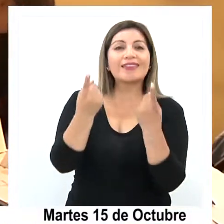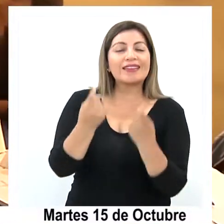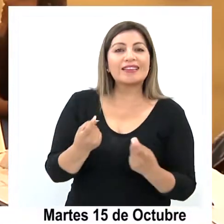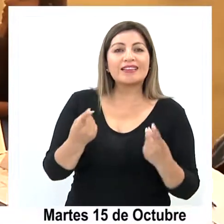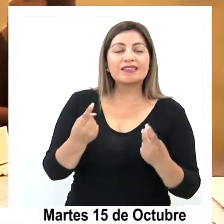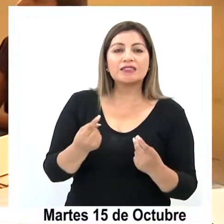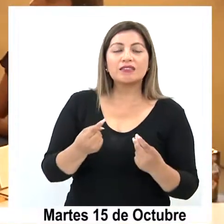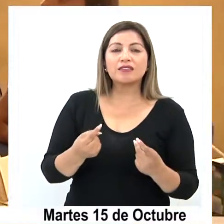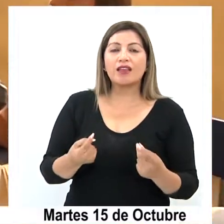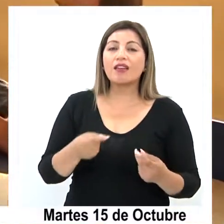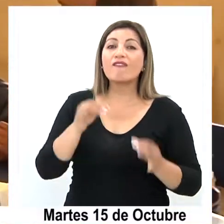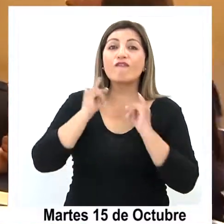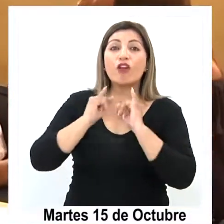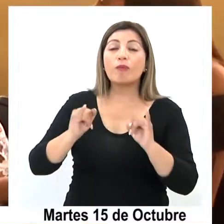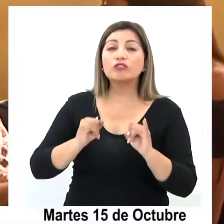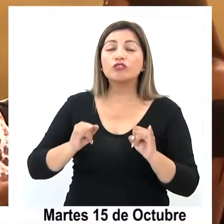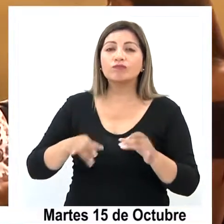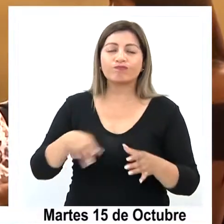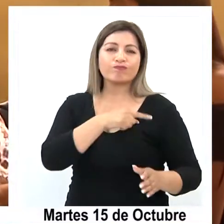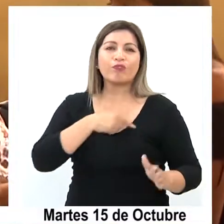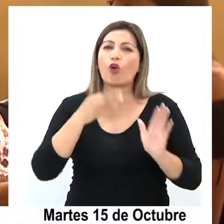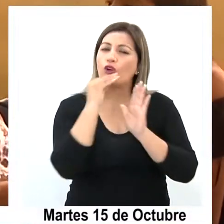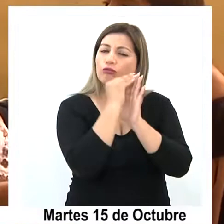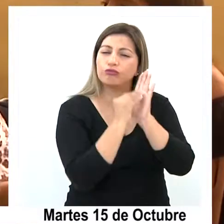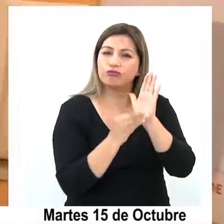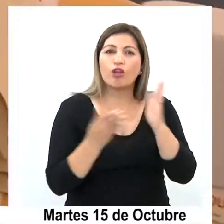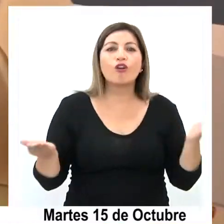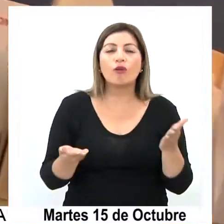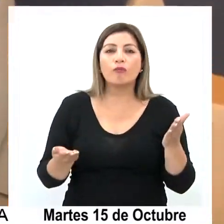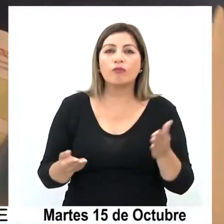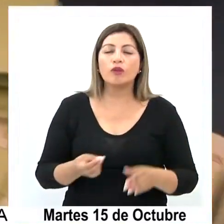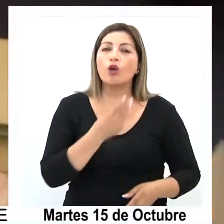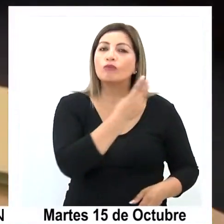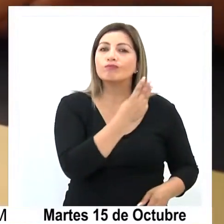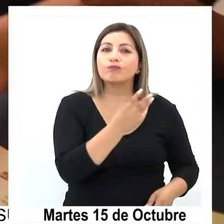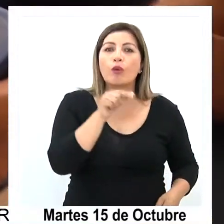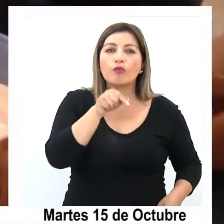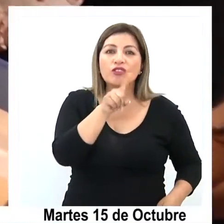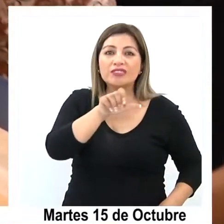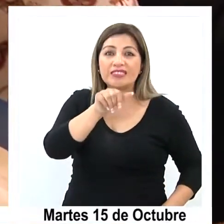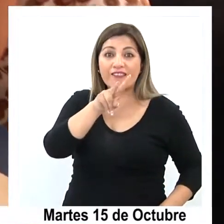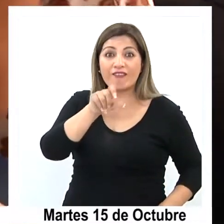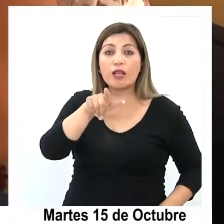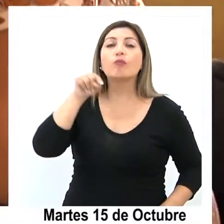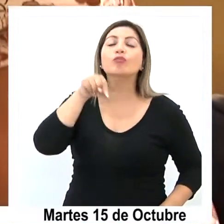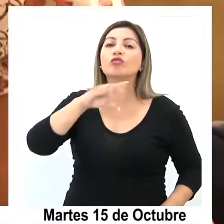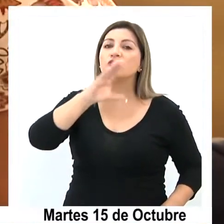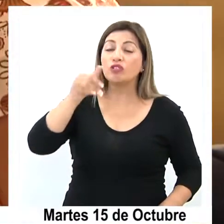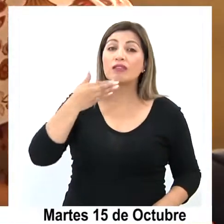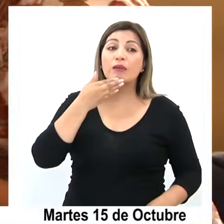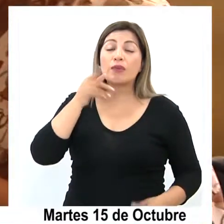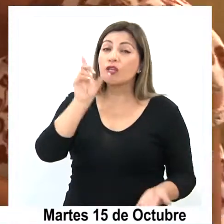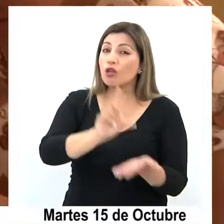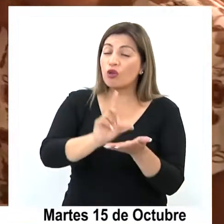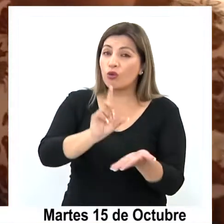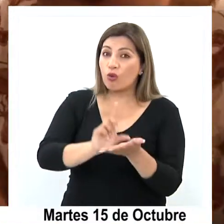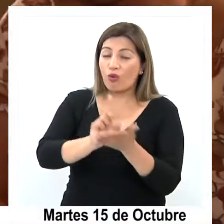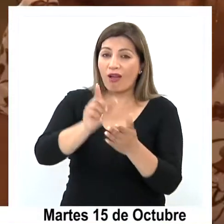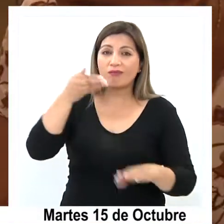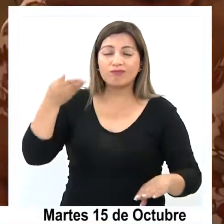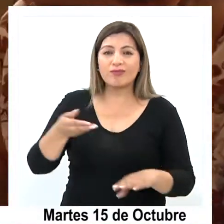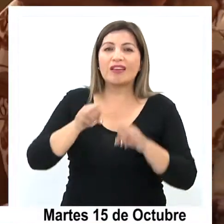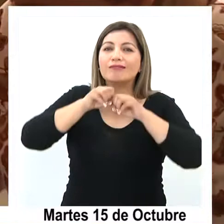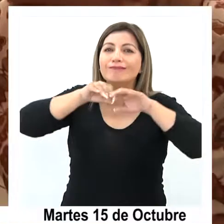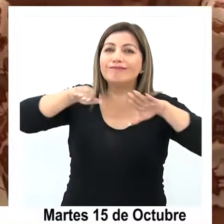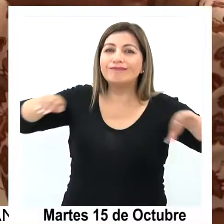requieran actualizar sus datos lo pueden hacer a través de la página CERVEL.cl o en los puntos de atención itinerantes